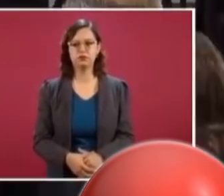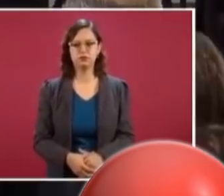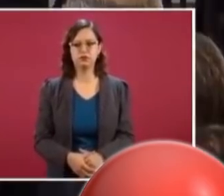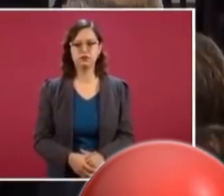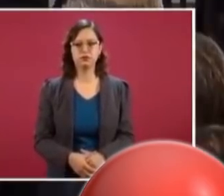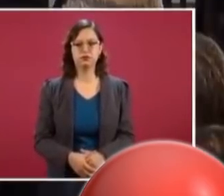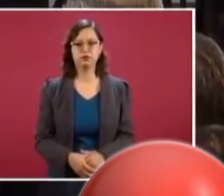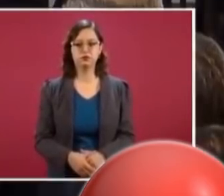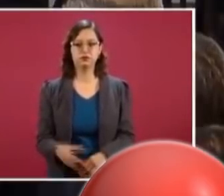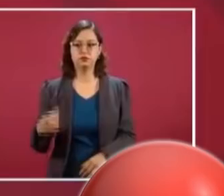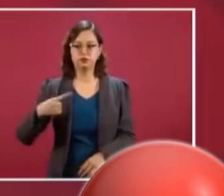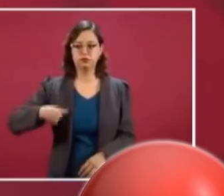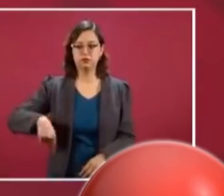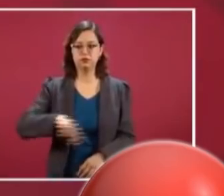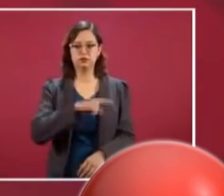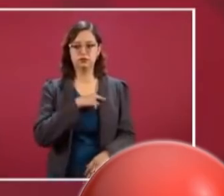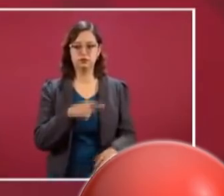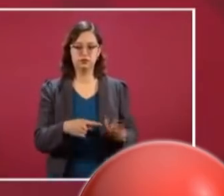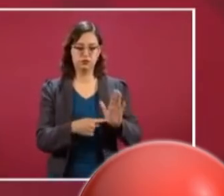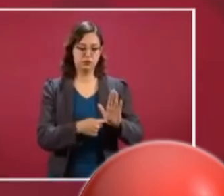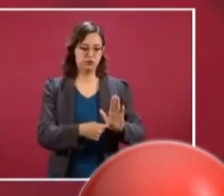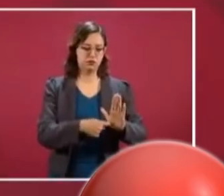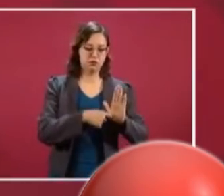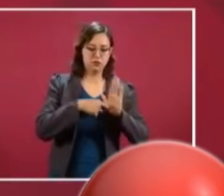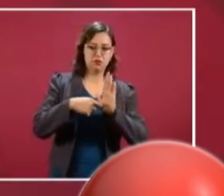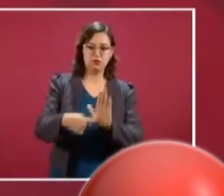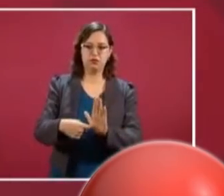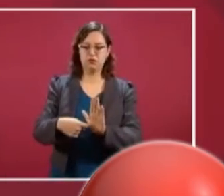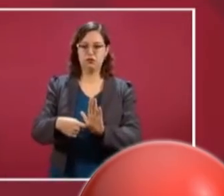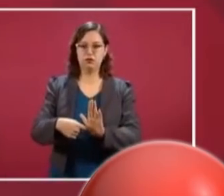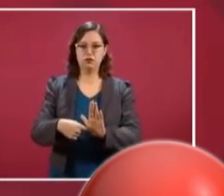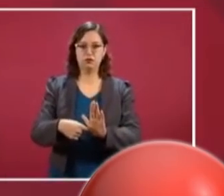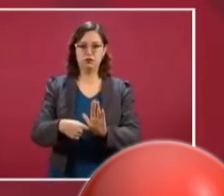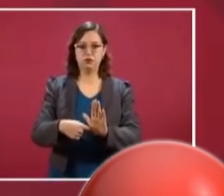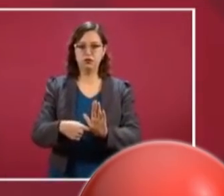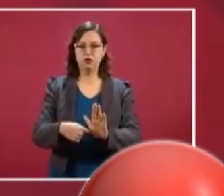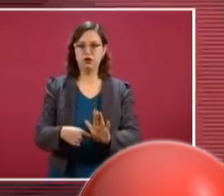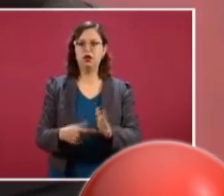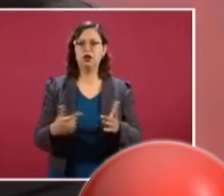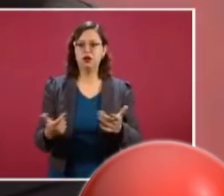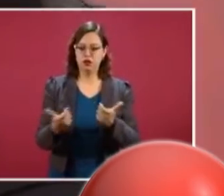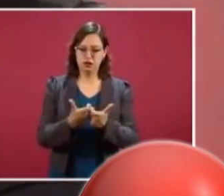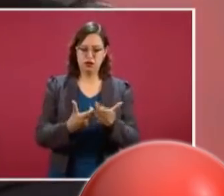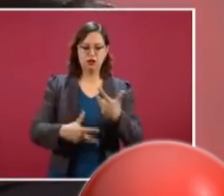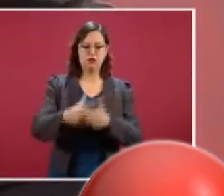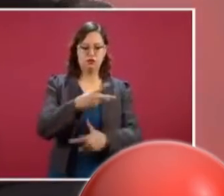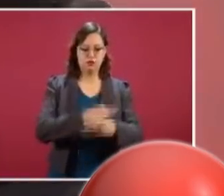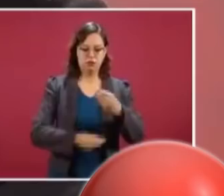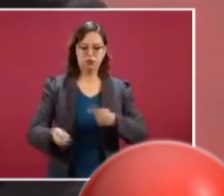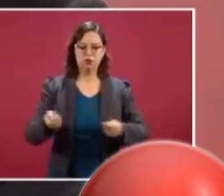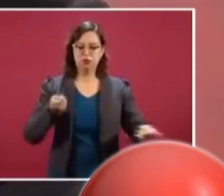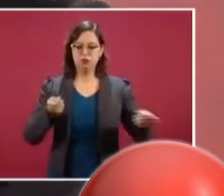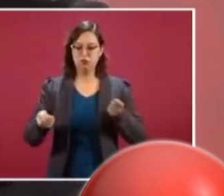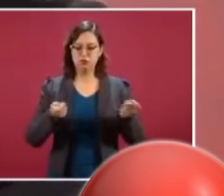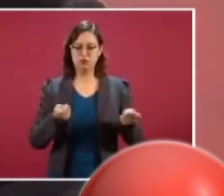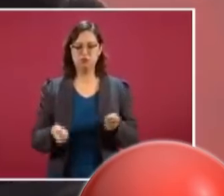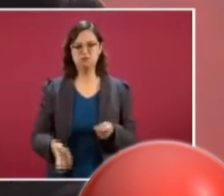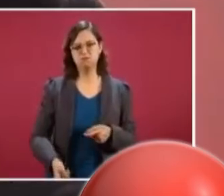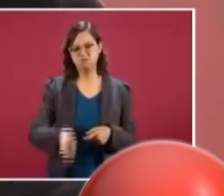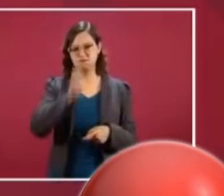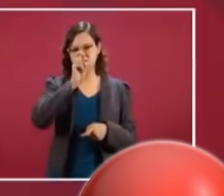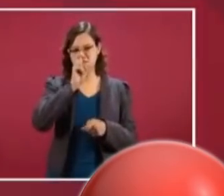Estamos demostrando que manejamos las finanzas públicas con